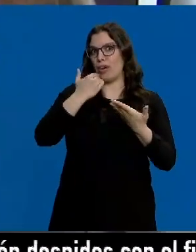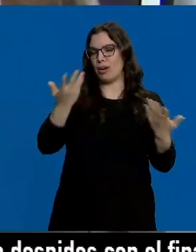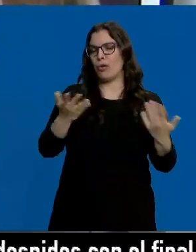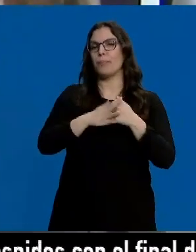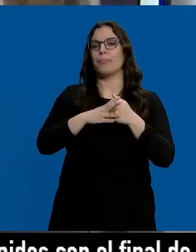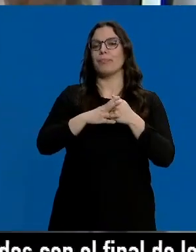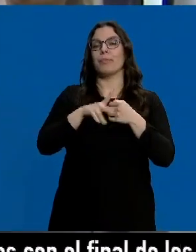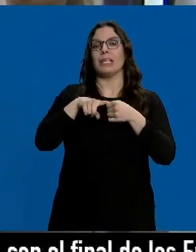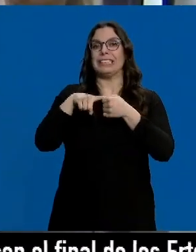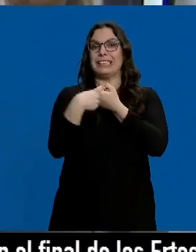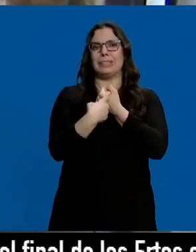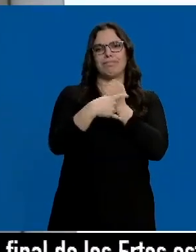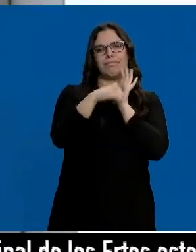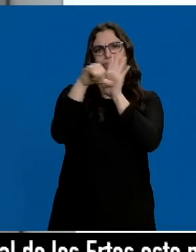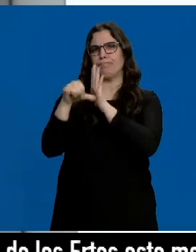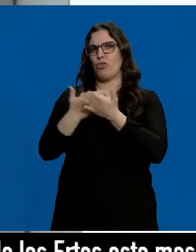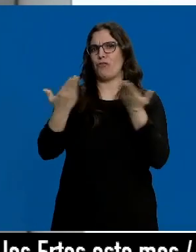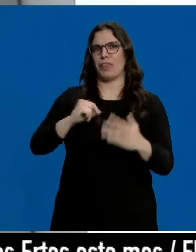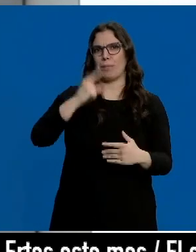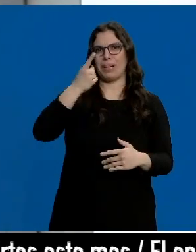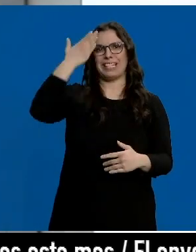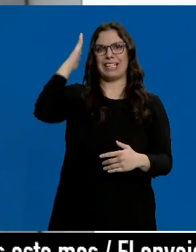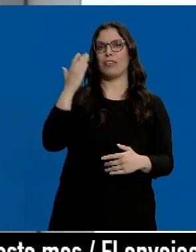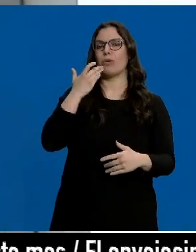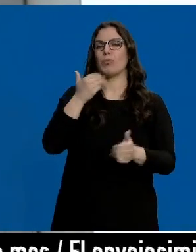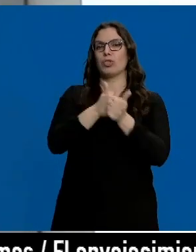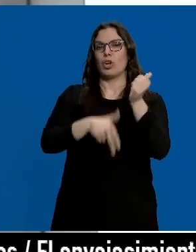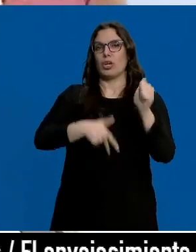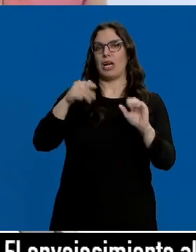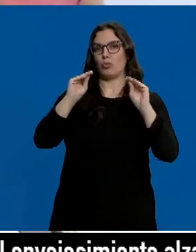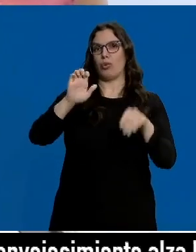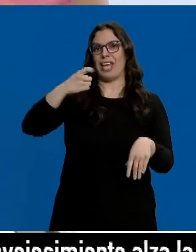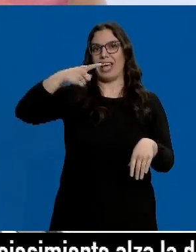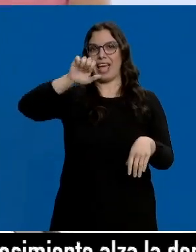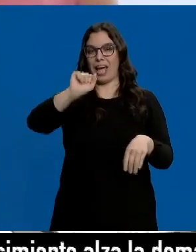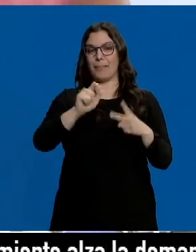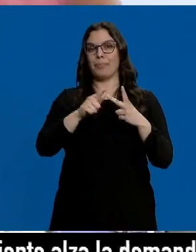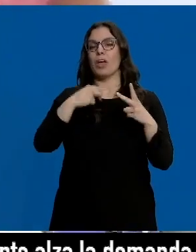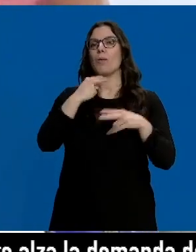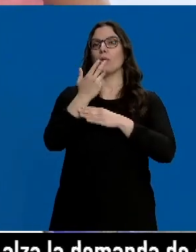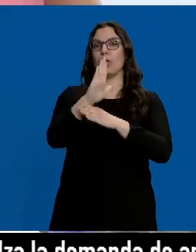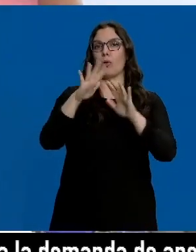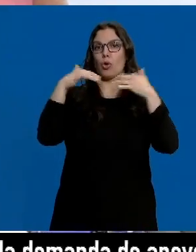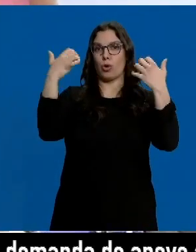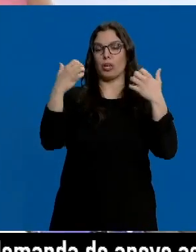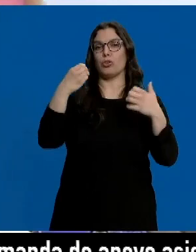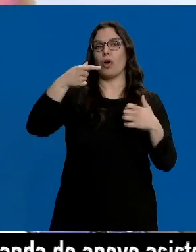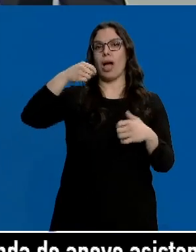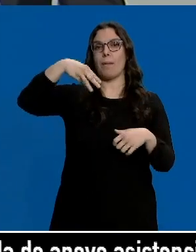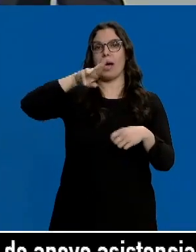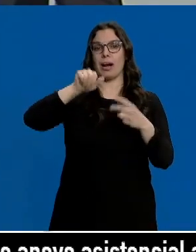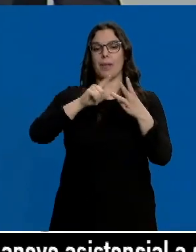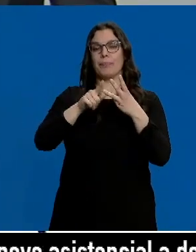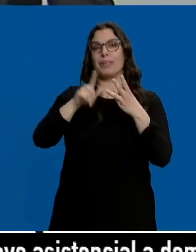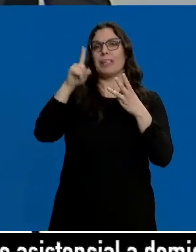Pues básicamente los más cercanos a Pablo Casado, como su secretario general García Egea, la portavoz en el Congreso Cuca Gamarra y